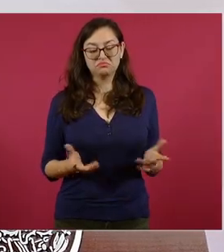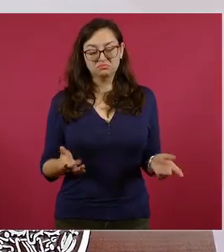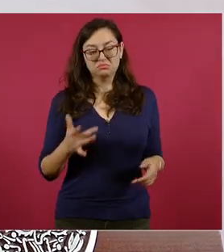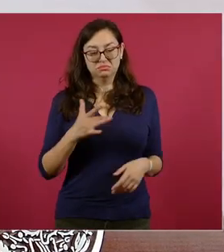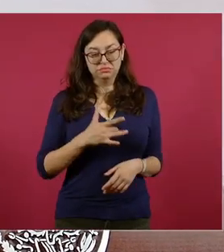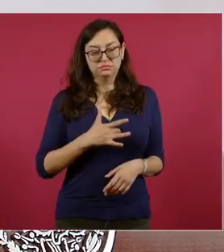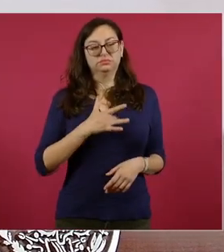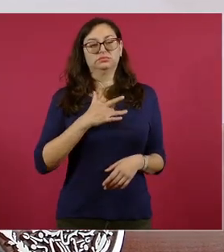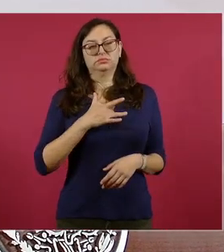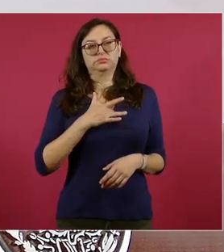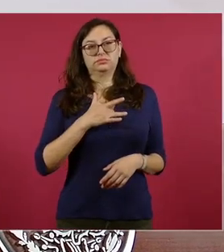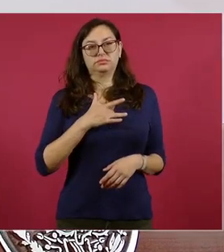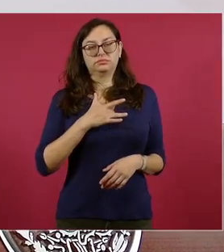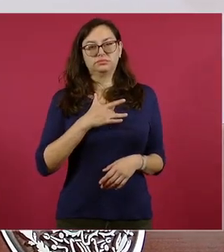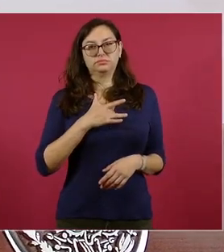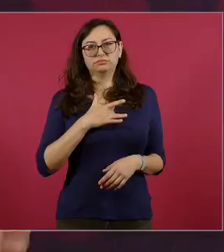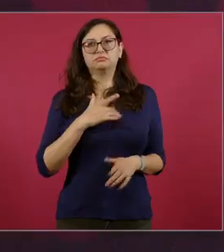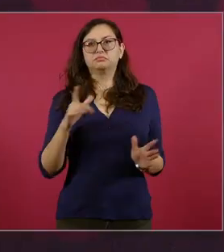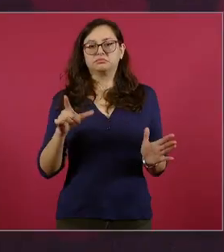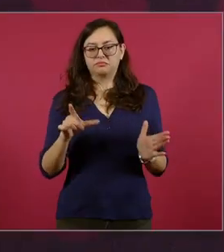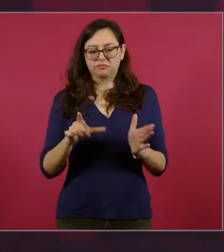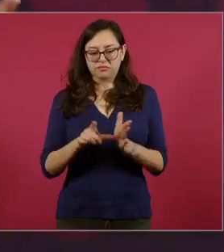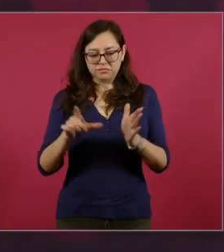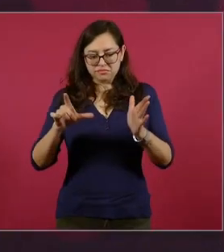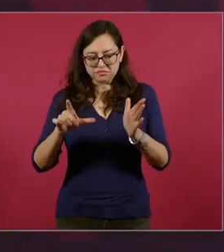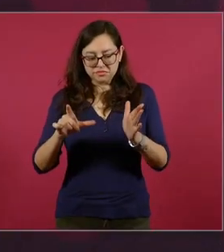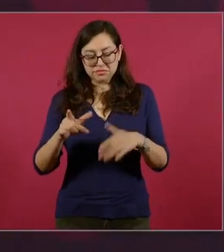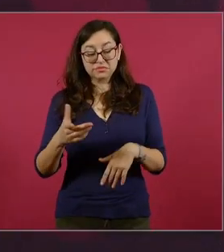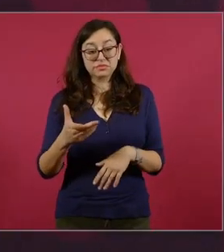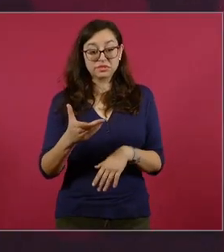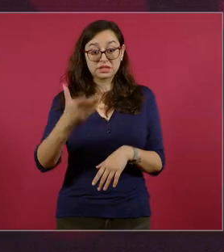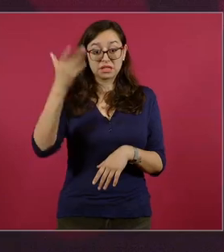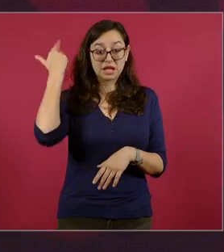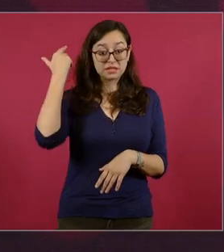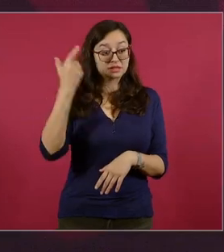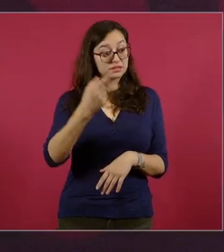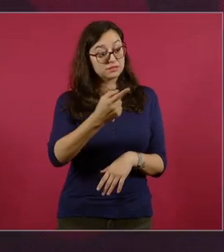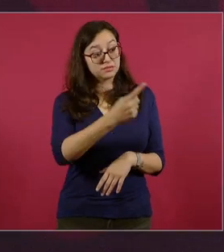antes, en que los medios convencionales